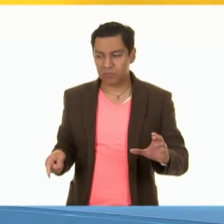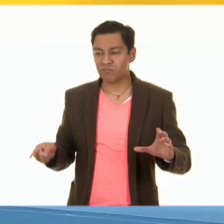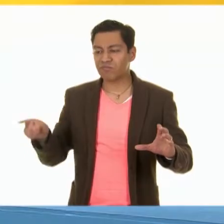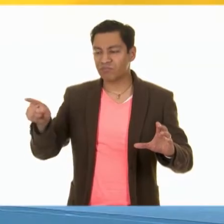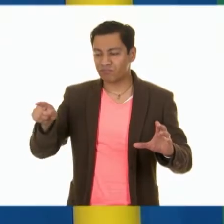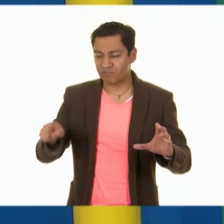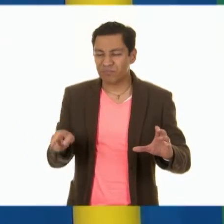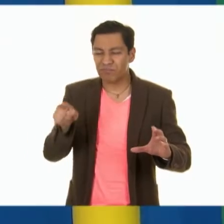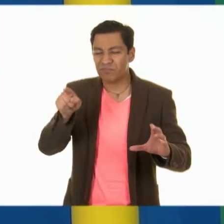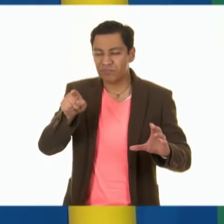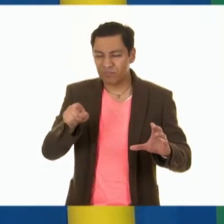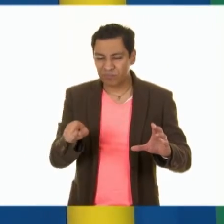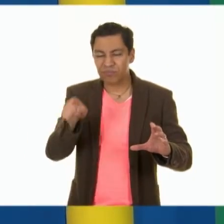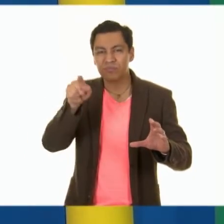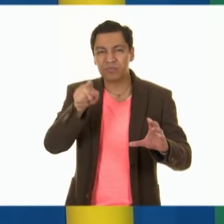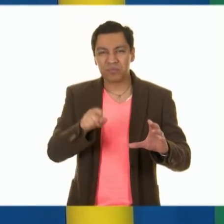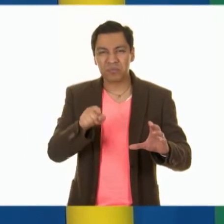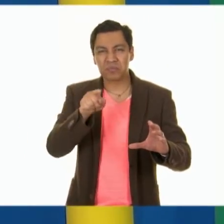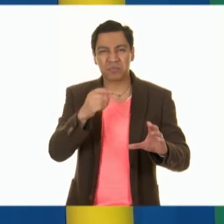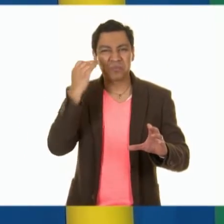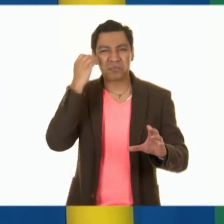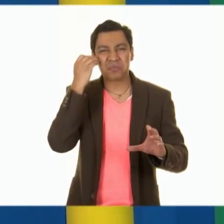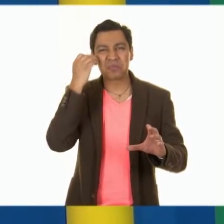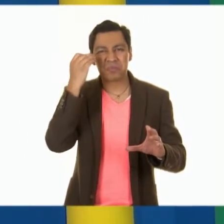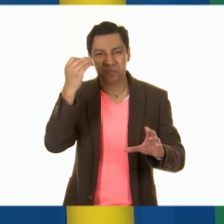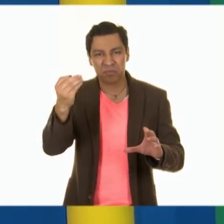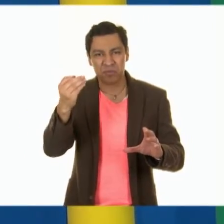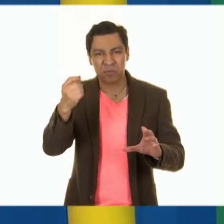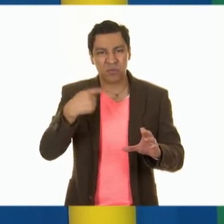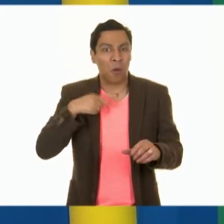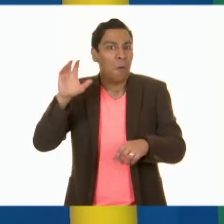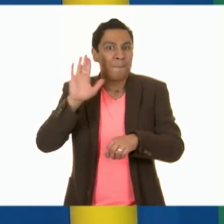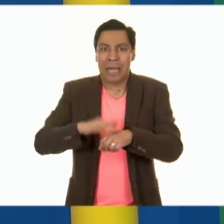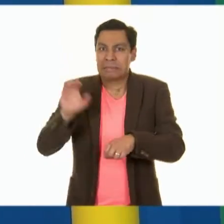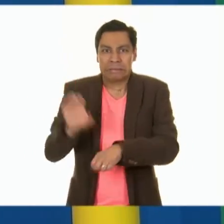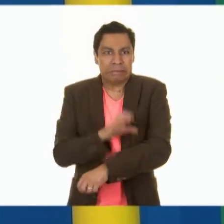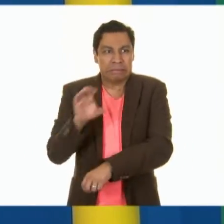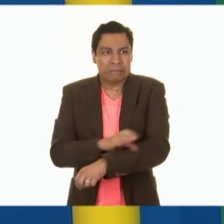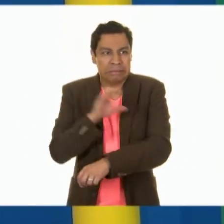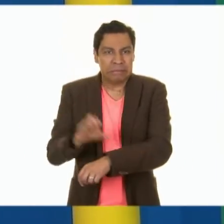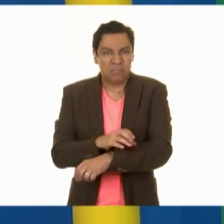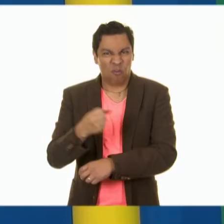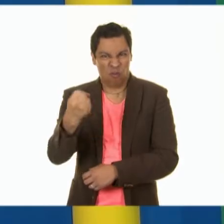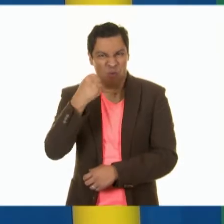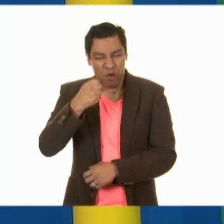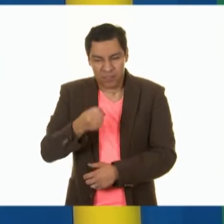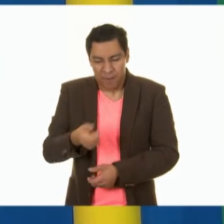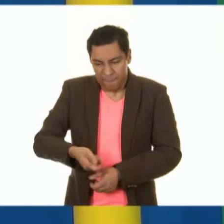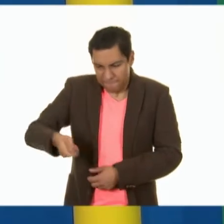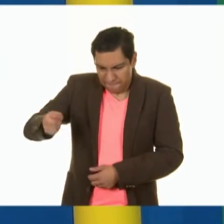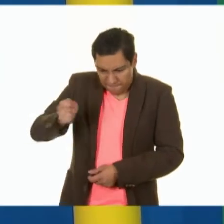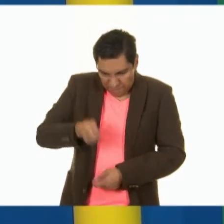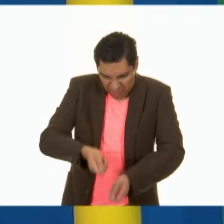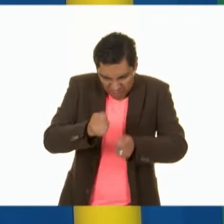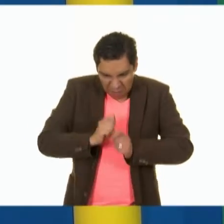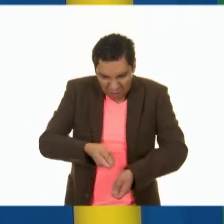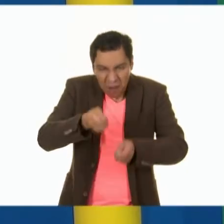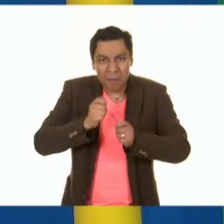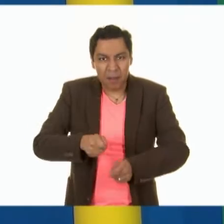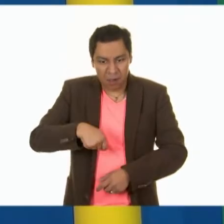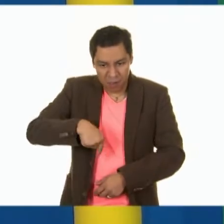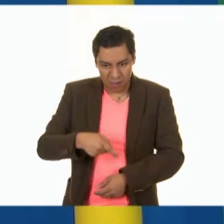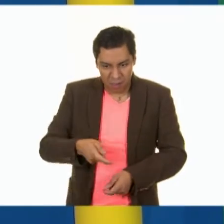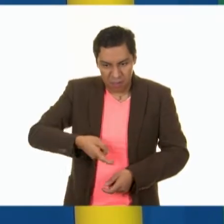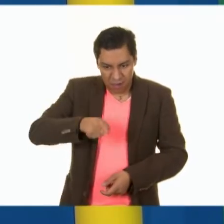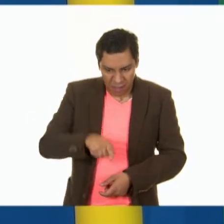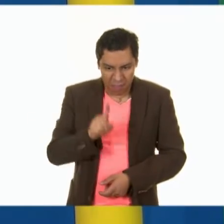es mayor. Muy bien, y yo tengo que emplear más energía para producirla, ¿sí vieron? Sí. ¿Y tú también sientes un poco más fuerte